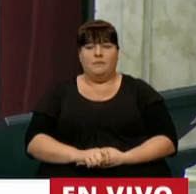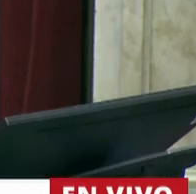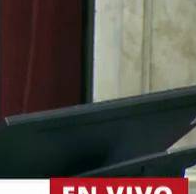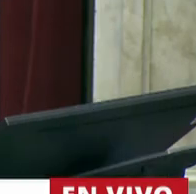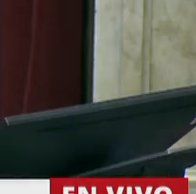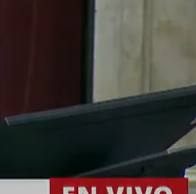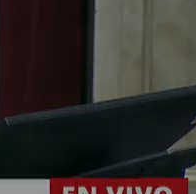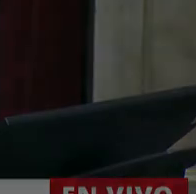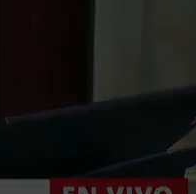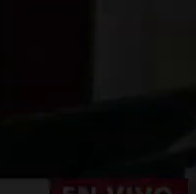Gracias, diputada.